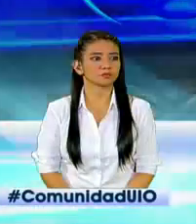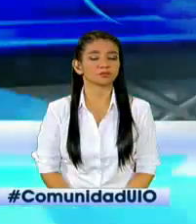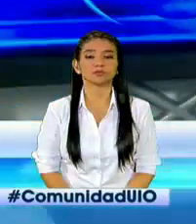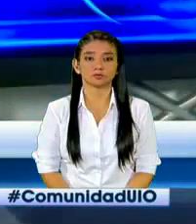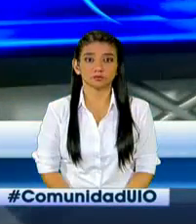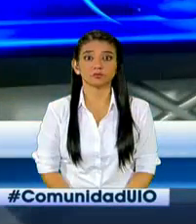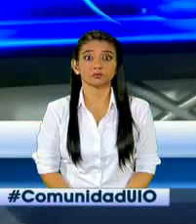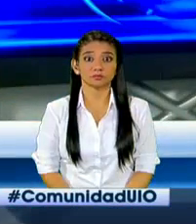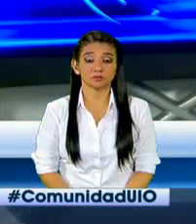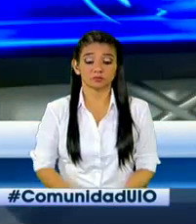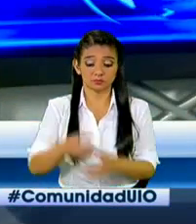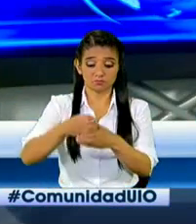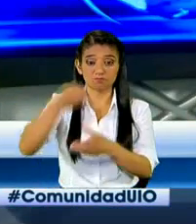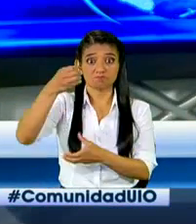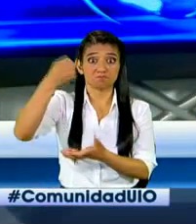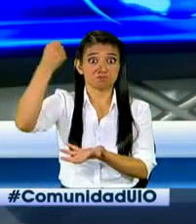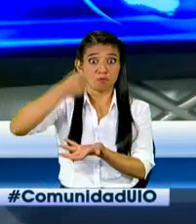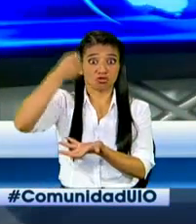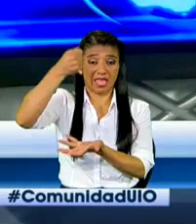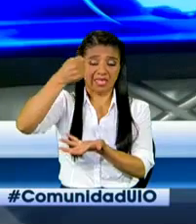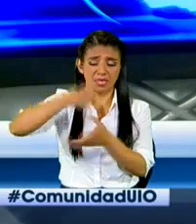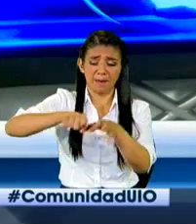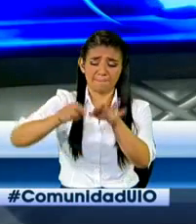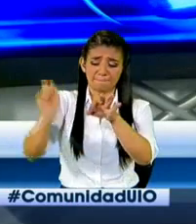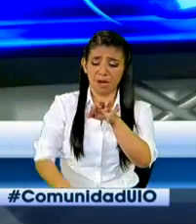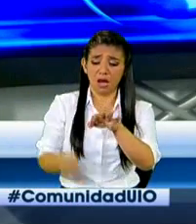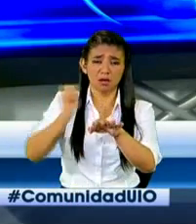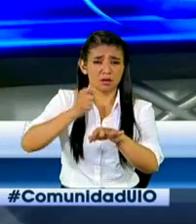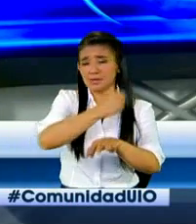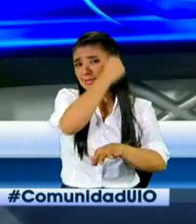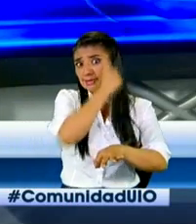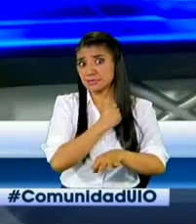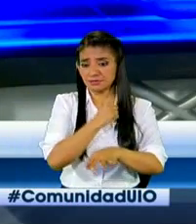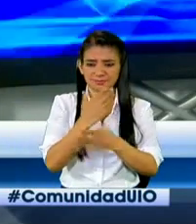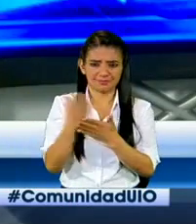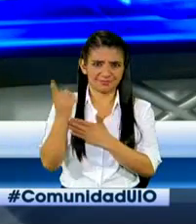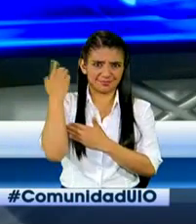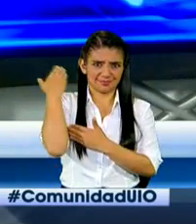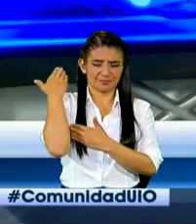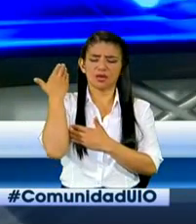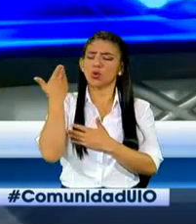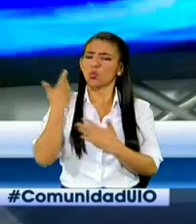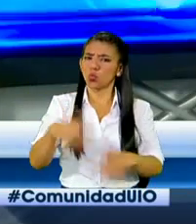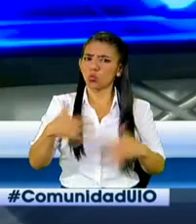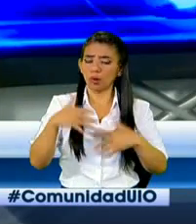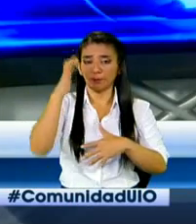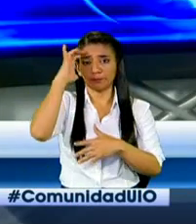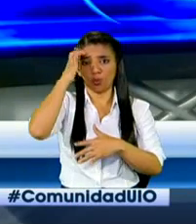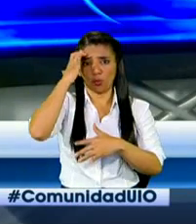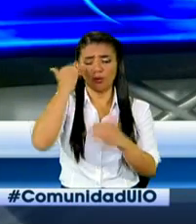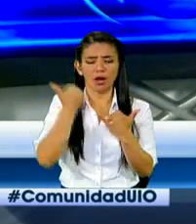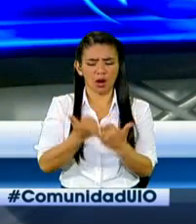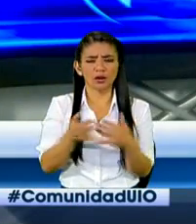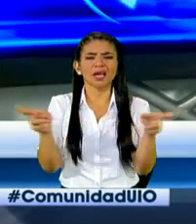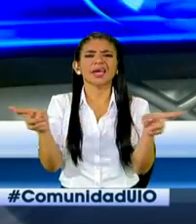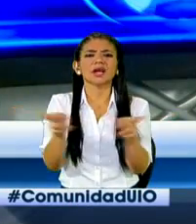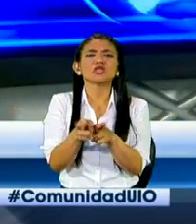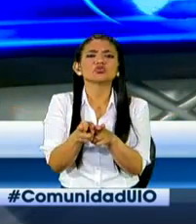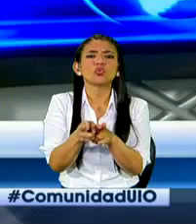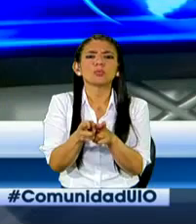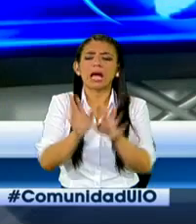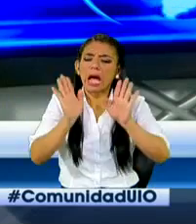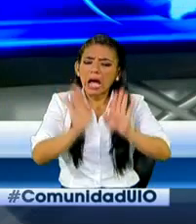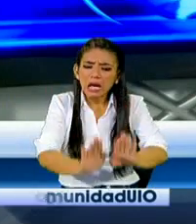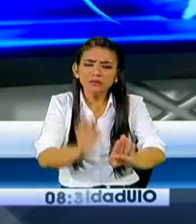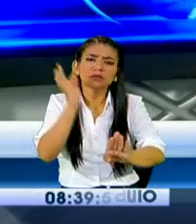El ataque con un pico de botella que sufrió una joven el pasado fin de semana causó conmoción. A continuación les presentaremos un recuento sobre este tipo de